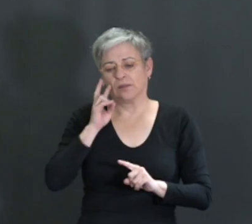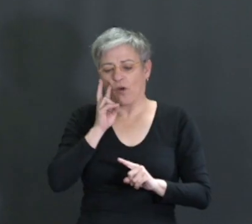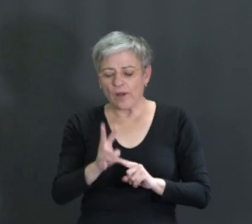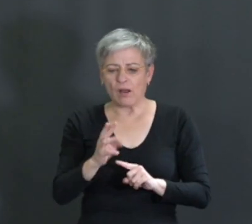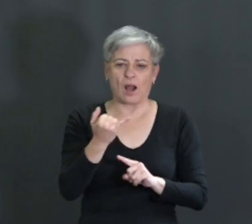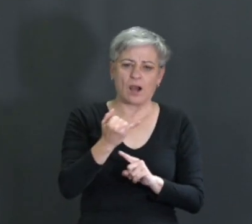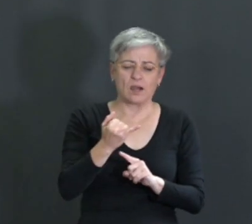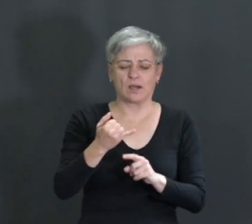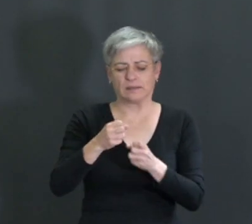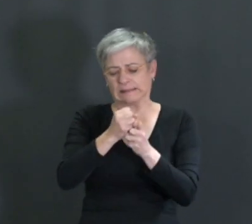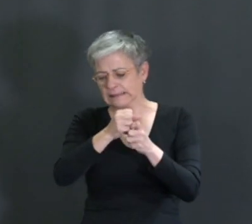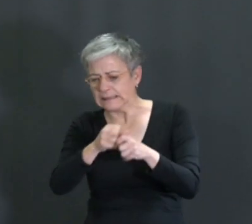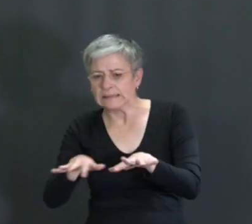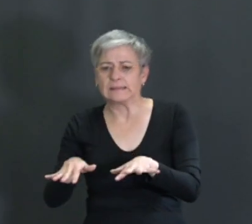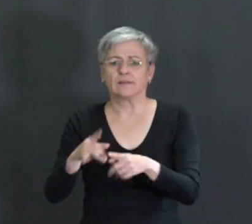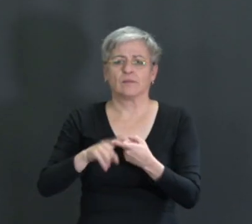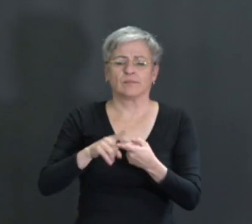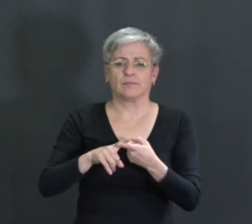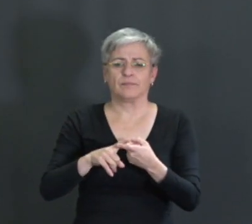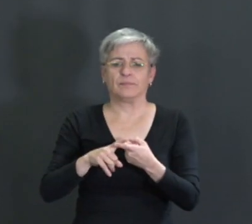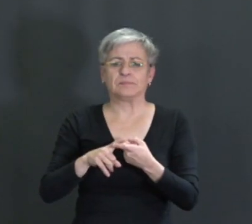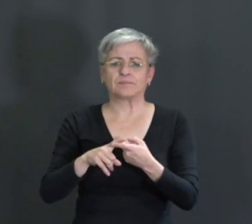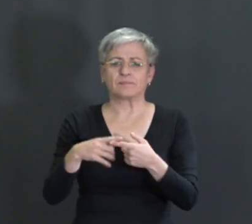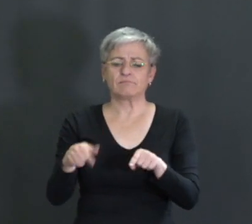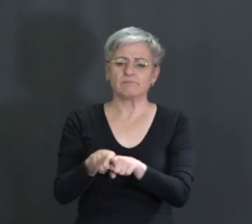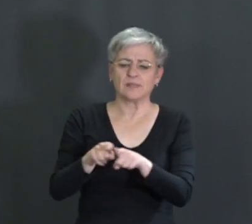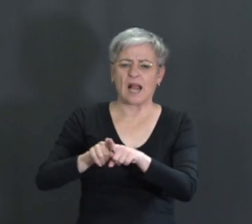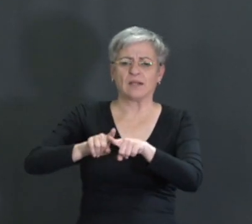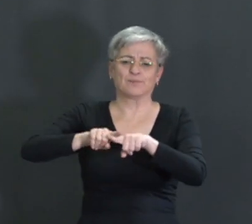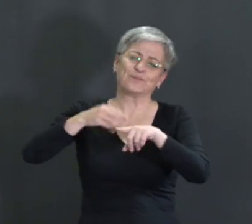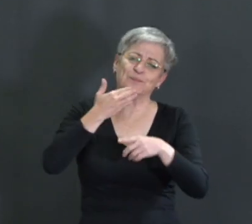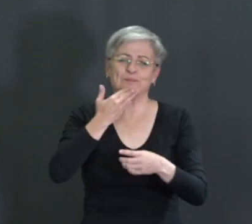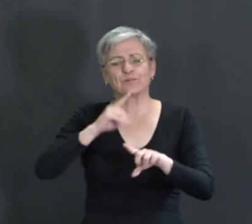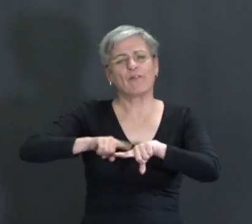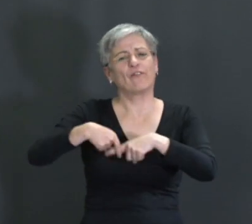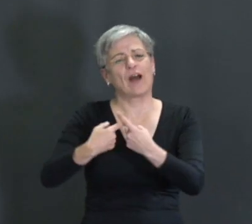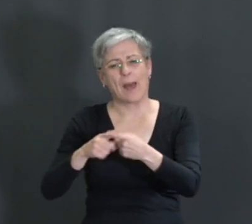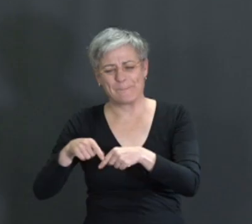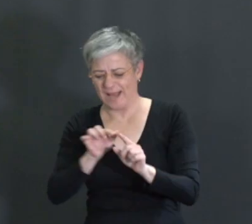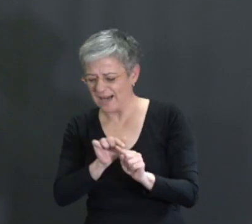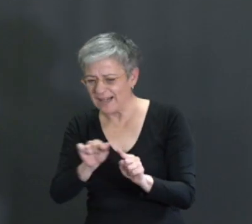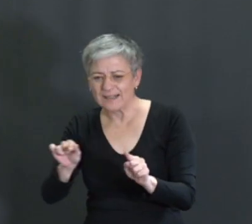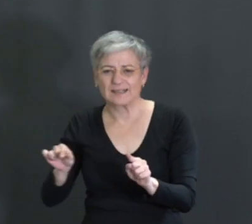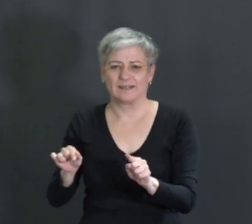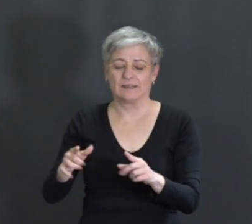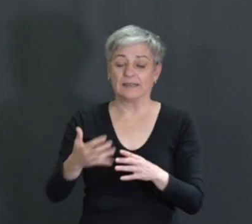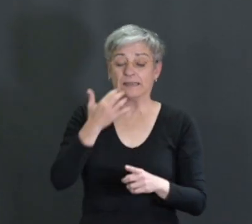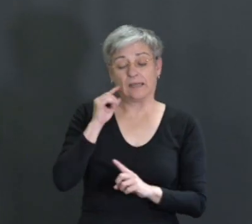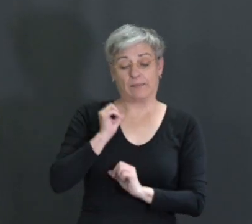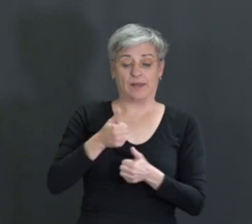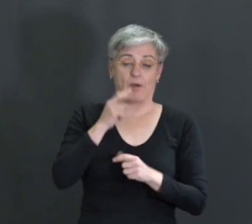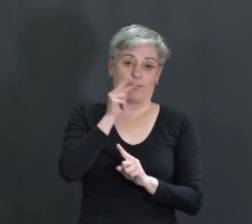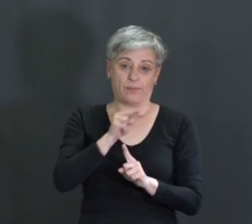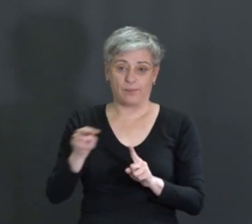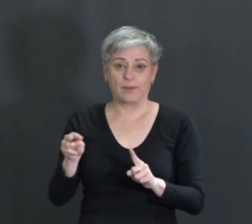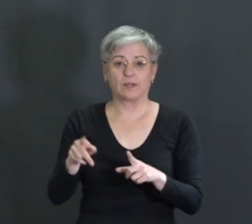¿no? Dentro de unos Juegos, y familias mucho más numerosas, ¿no? Entonces, si empezamos a recorrerlos, pues